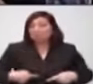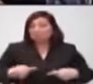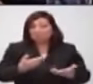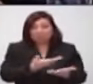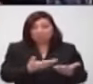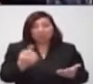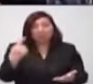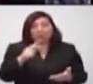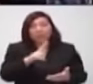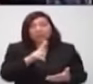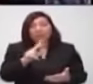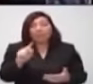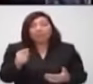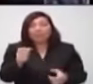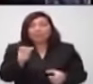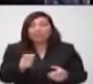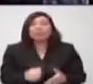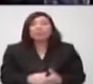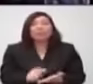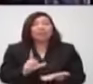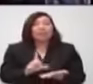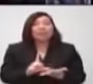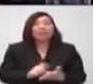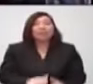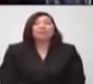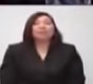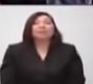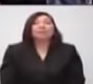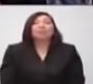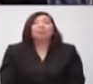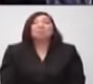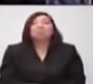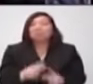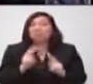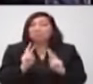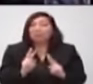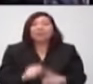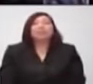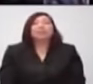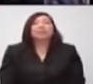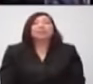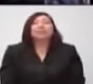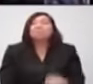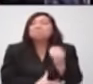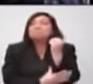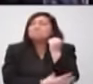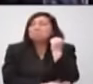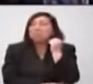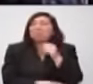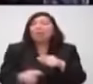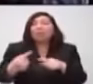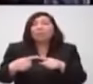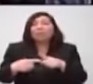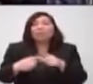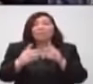ustedes el 1.103.000 habitantes de Lima Metropolitano y pueden estar observando los pobres que hay en los